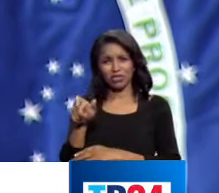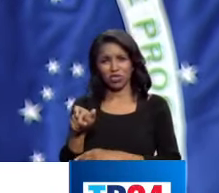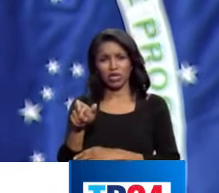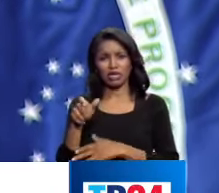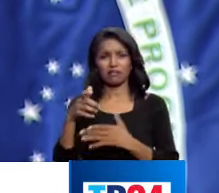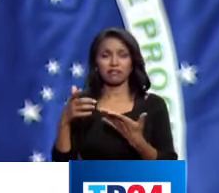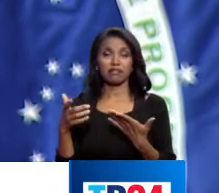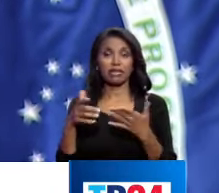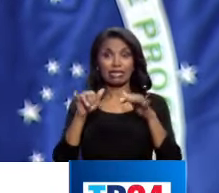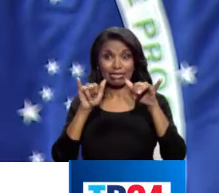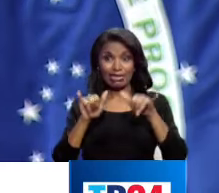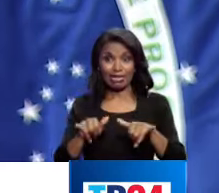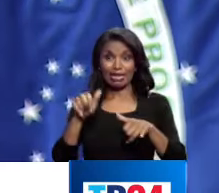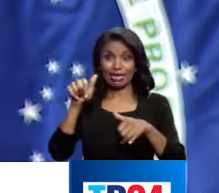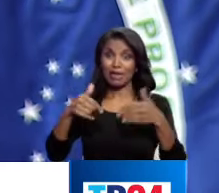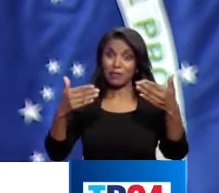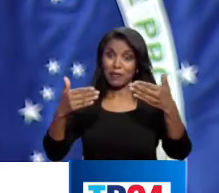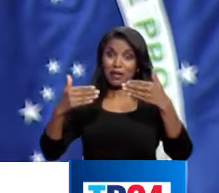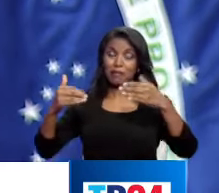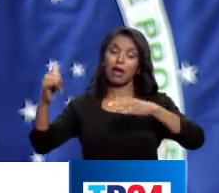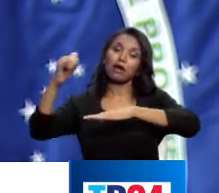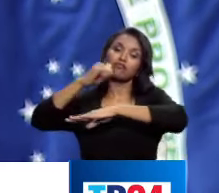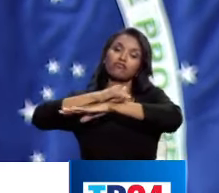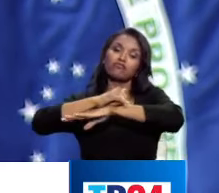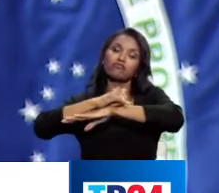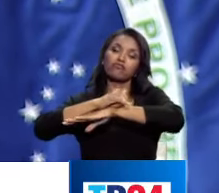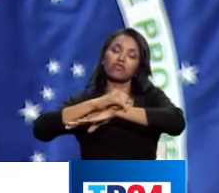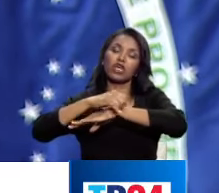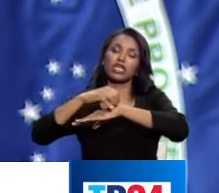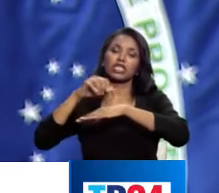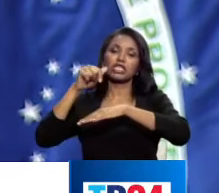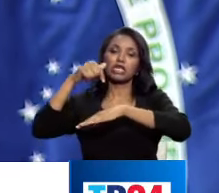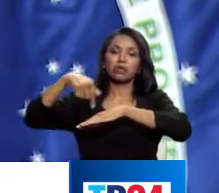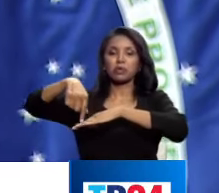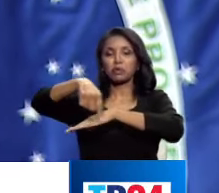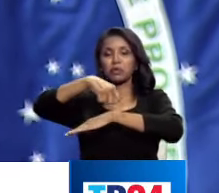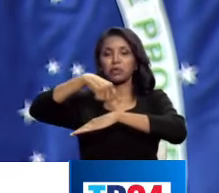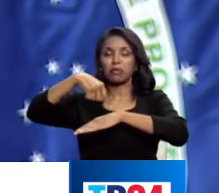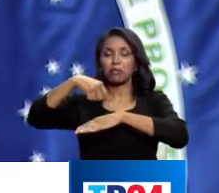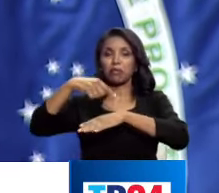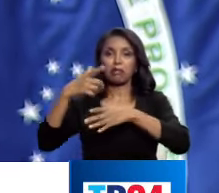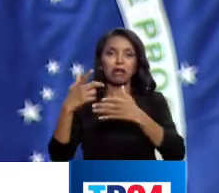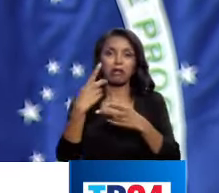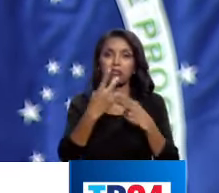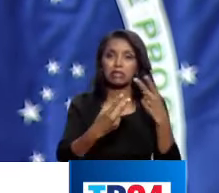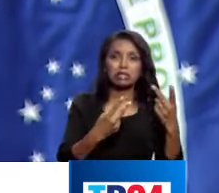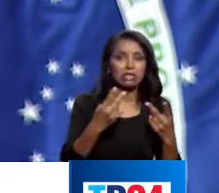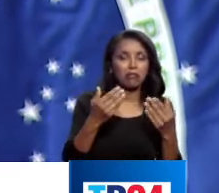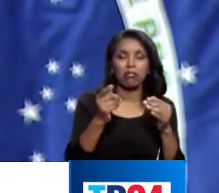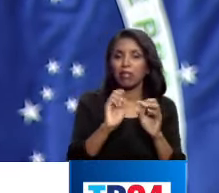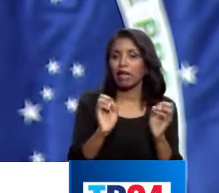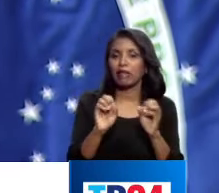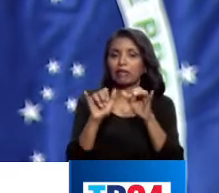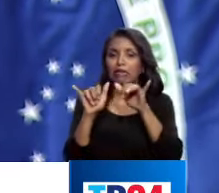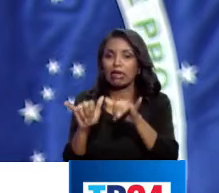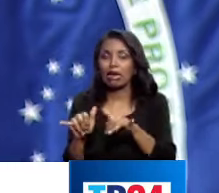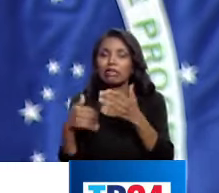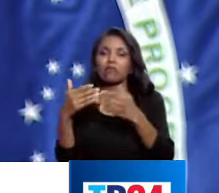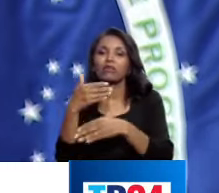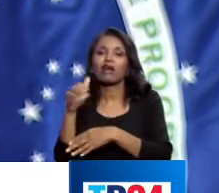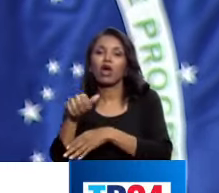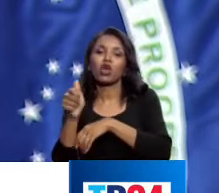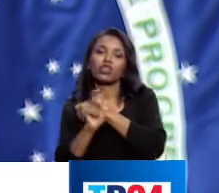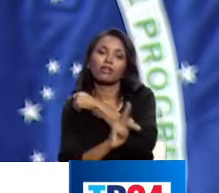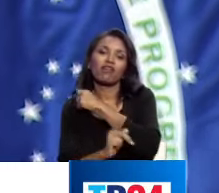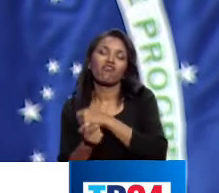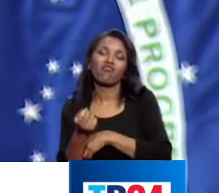que transitan en estos momentos a menos de 10 kilómetros de este sitio y que nosotros todavía no hemos tenido una política eficiente